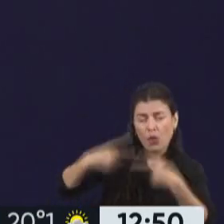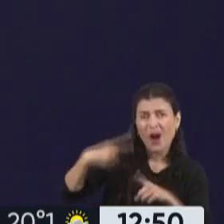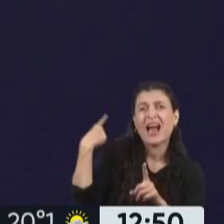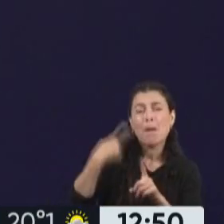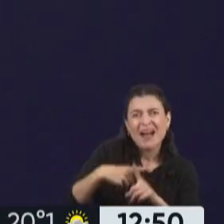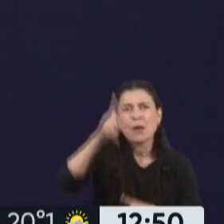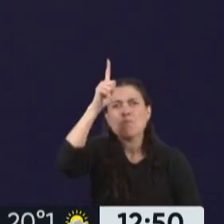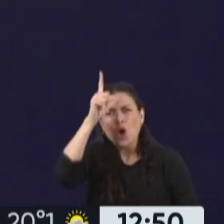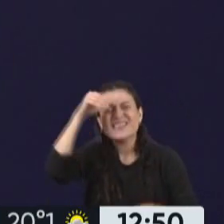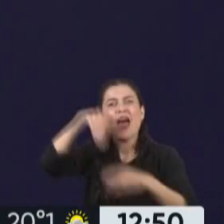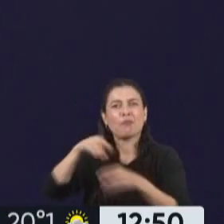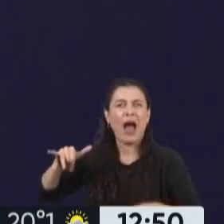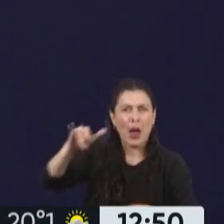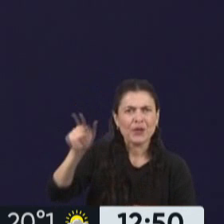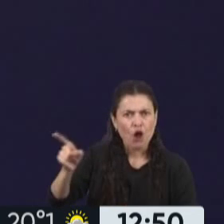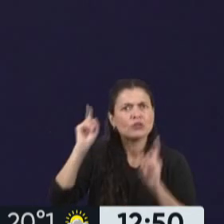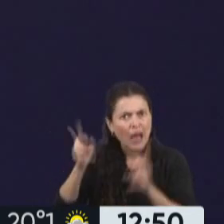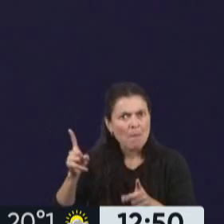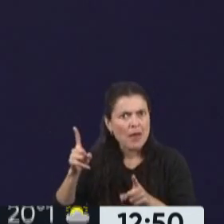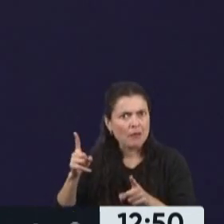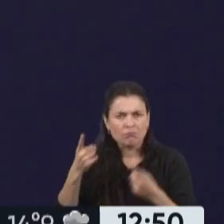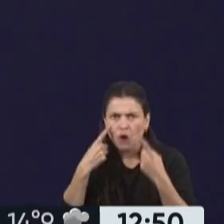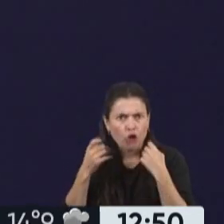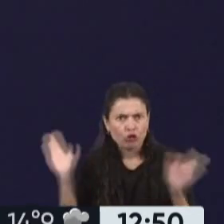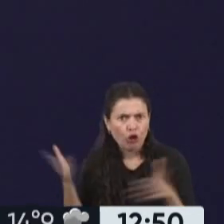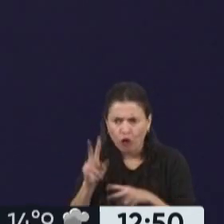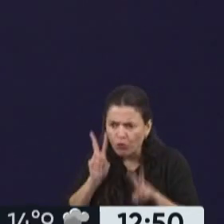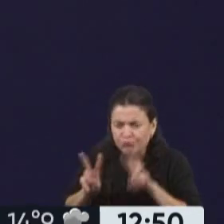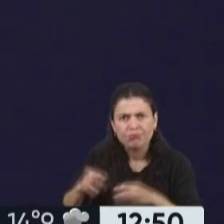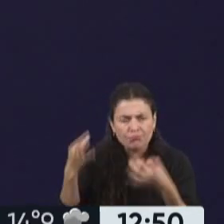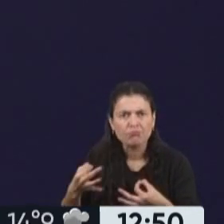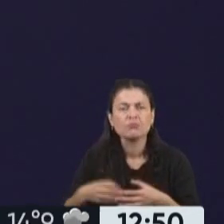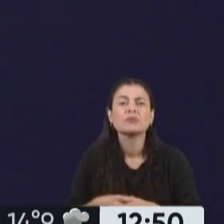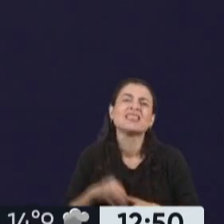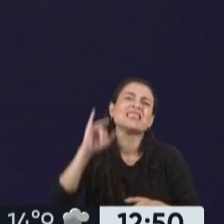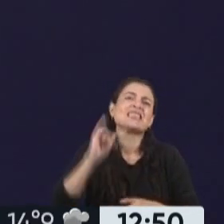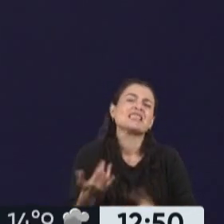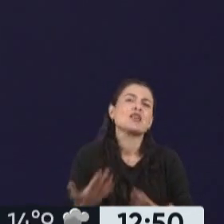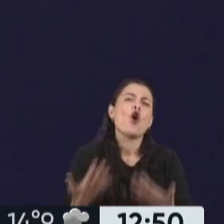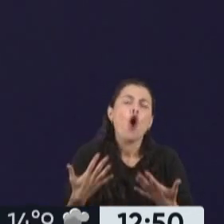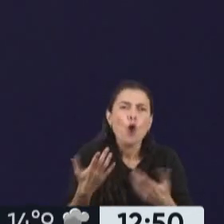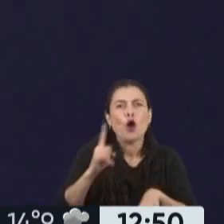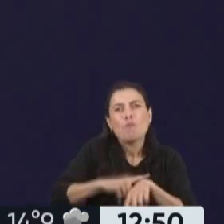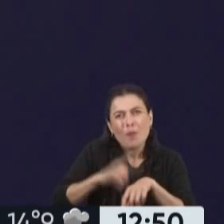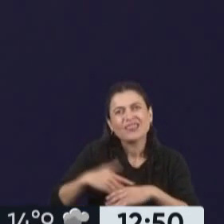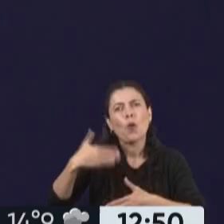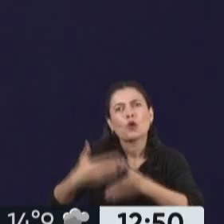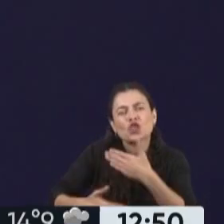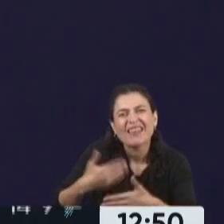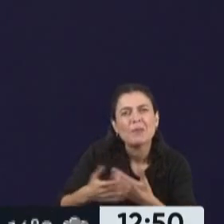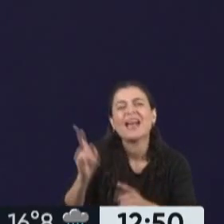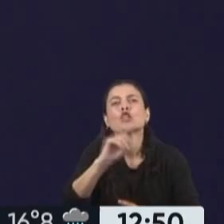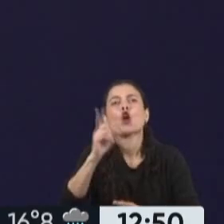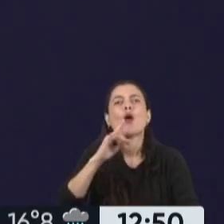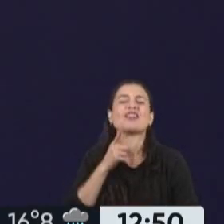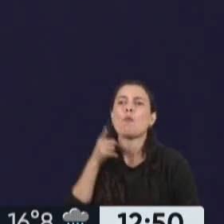la Policía de Seguridad Aeroportuaria, lo que de por sí por cómo es el procedimiento, que no se bajan